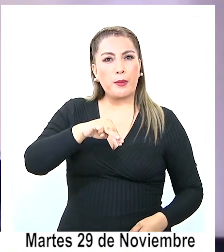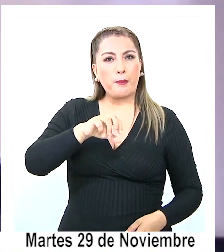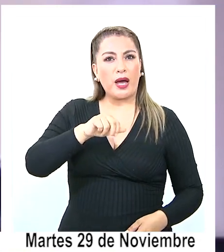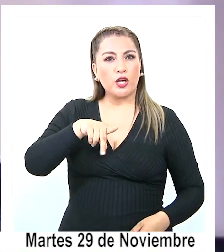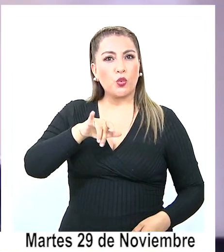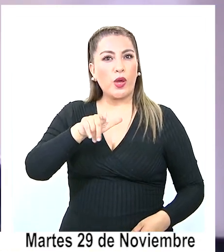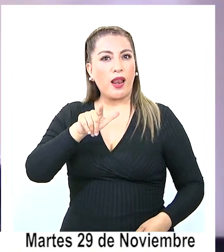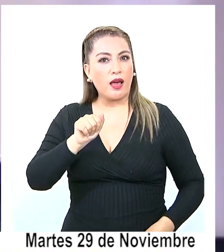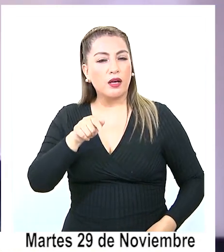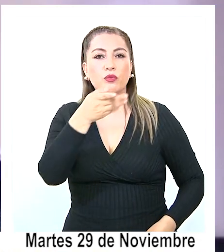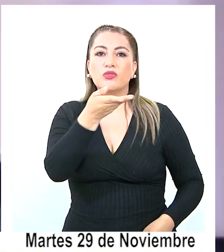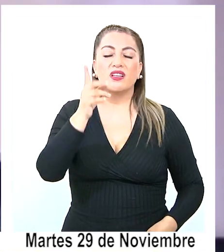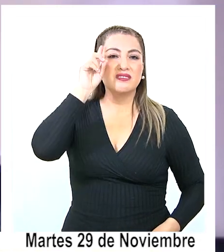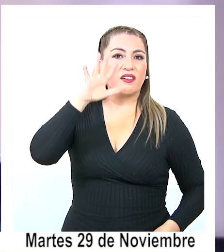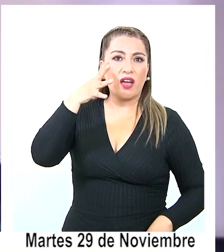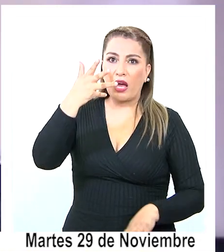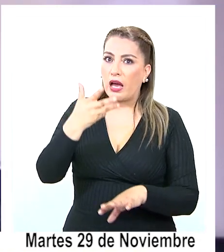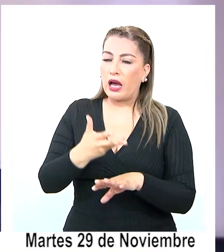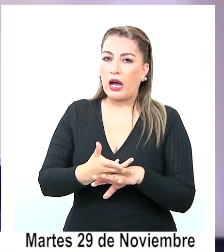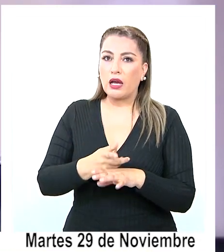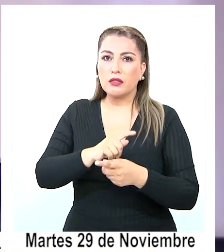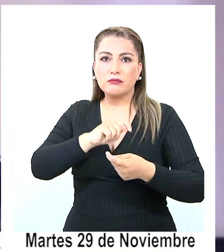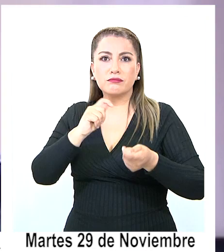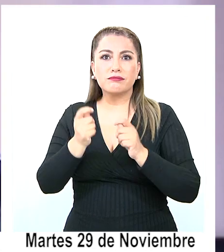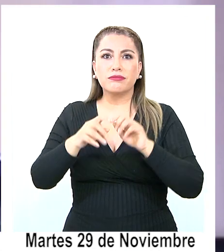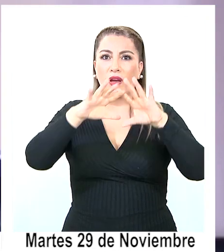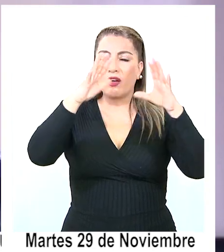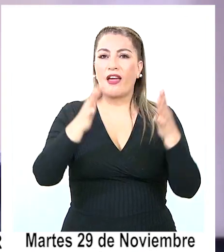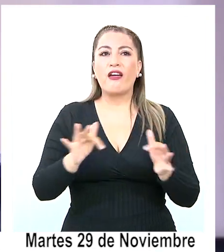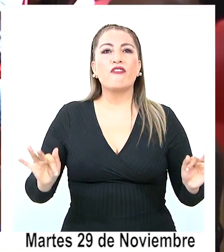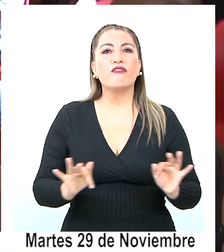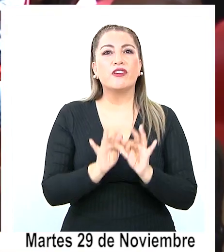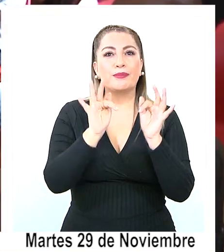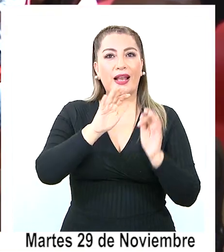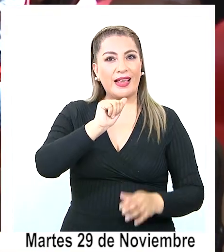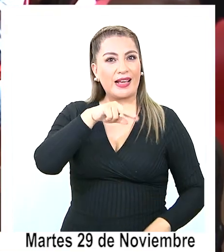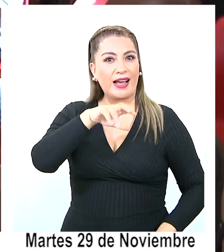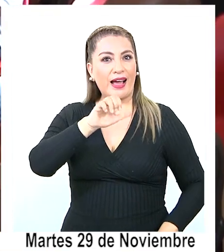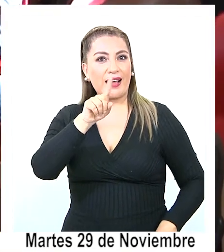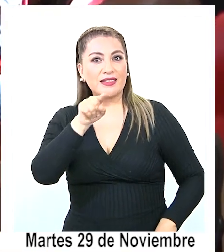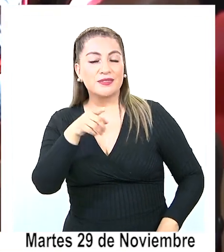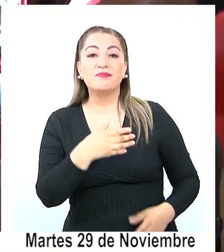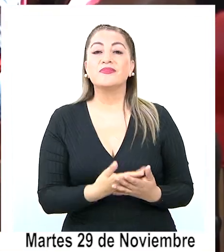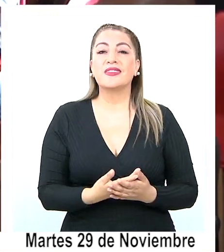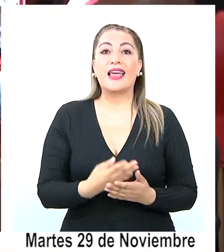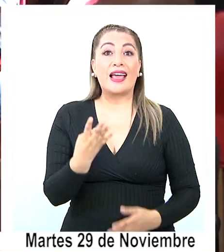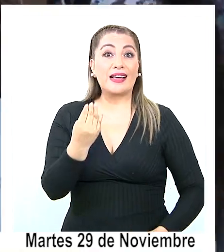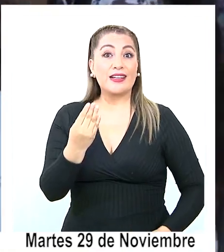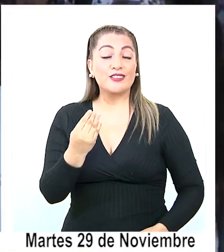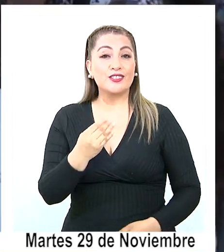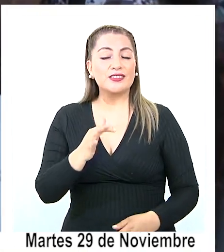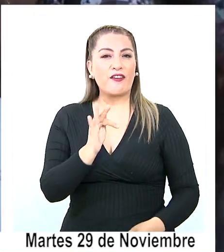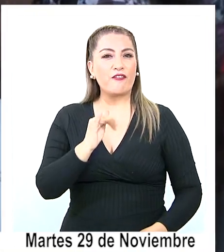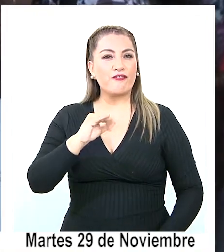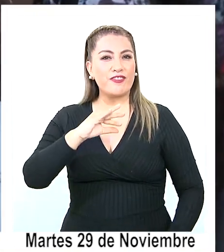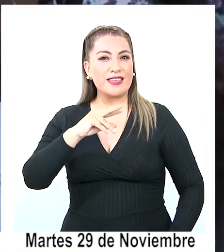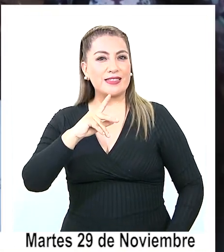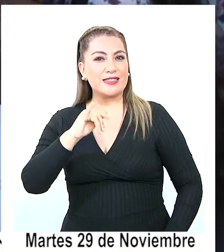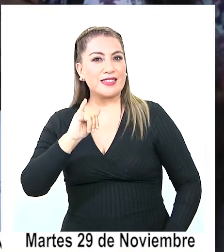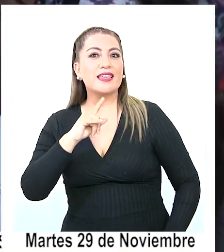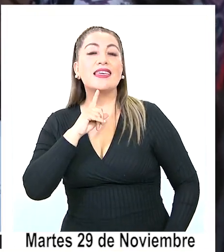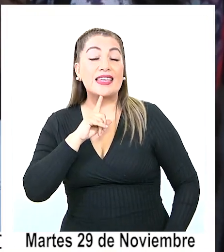que como sabes también ha dado un gran recorrido por festivales estuvo en can la décimo cuarta versión del fisic también